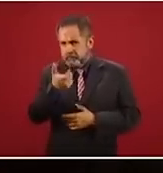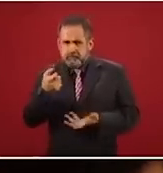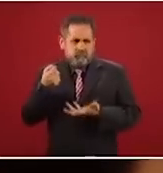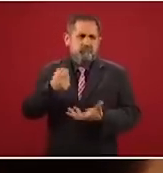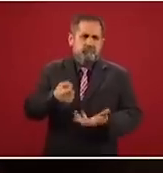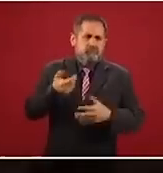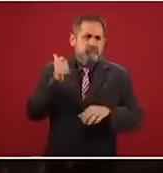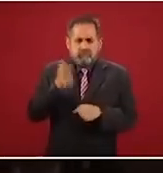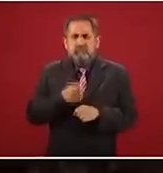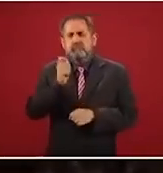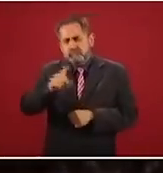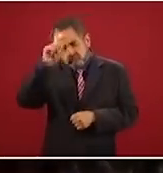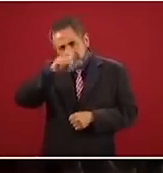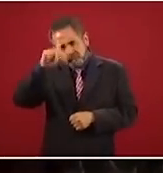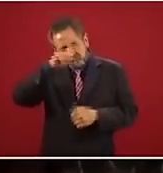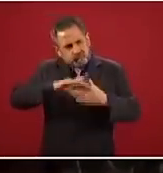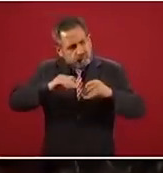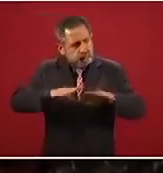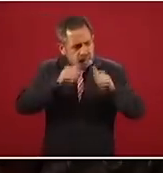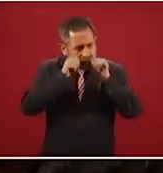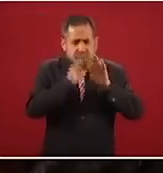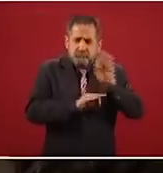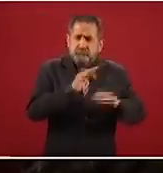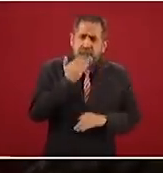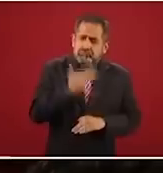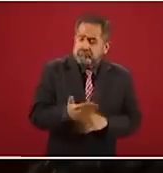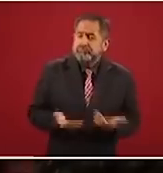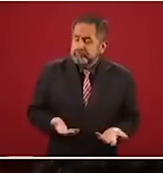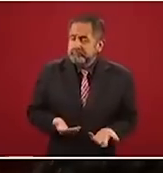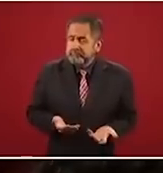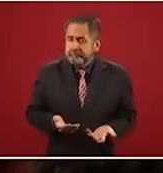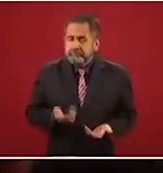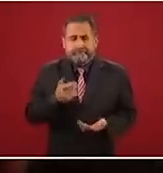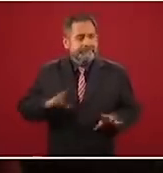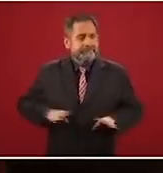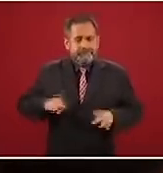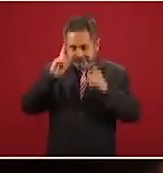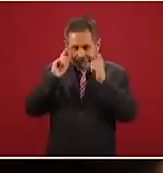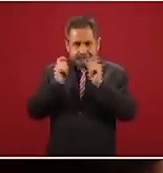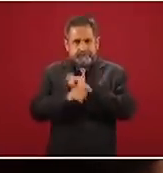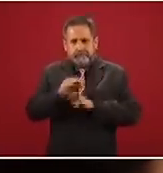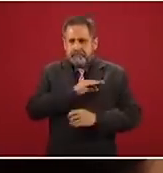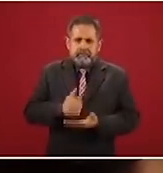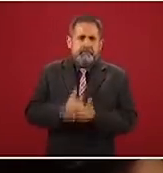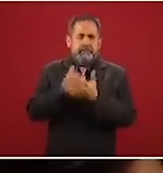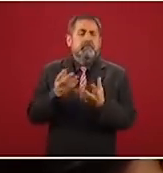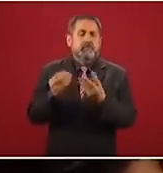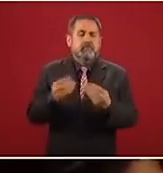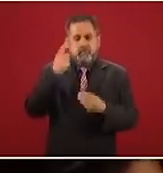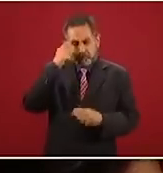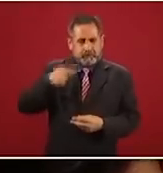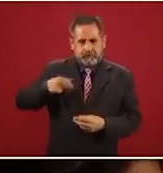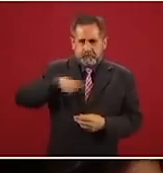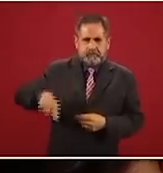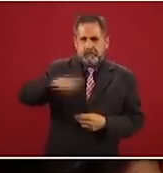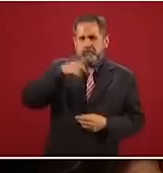inversión cuantiosa. Y sobre todo, bueno, es un cambio de actitud, de mentalidad, que podría ayudar mucho a la ciudadanía